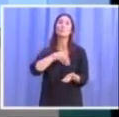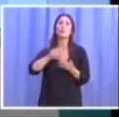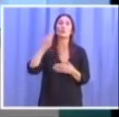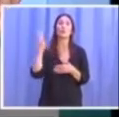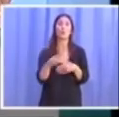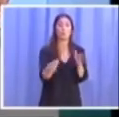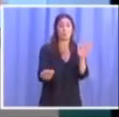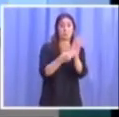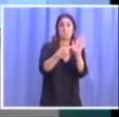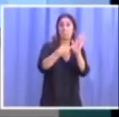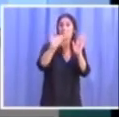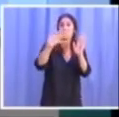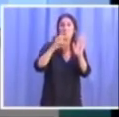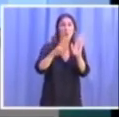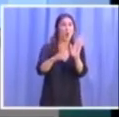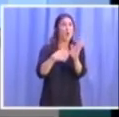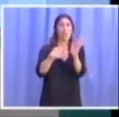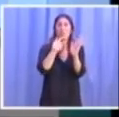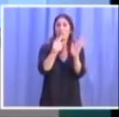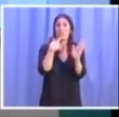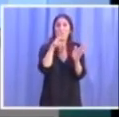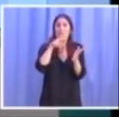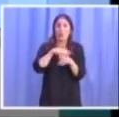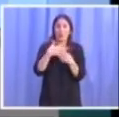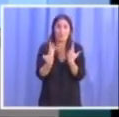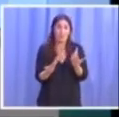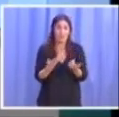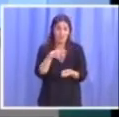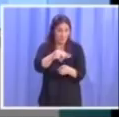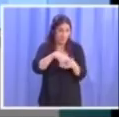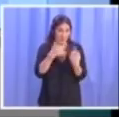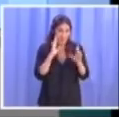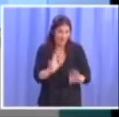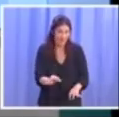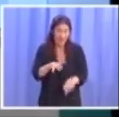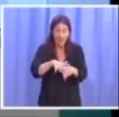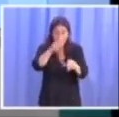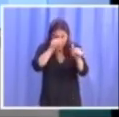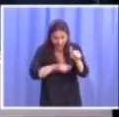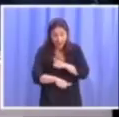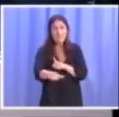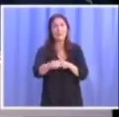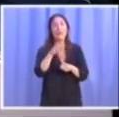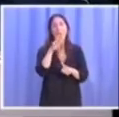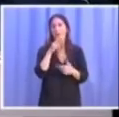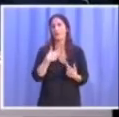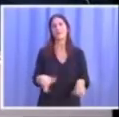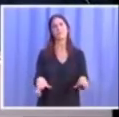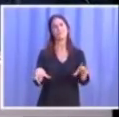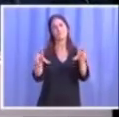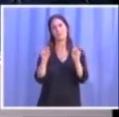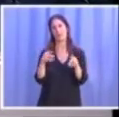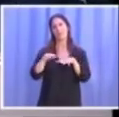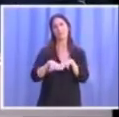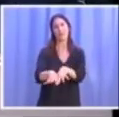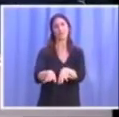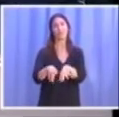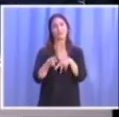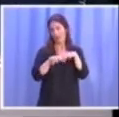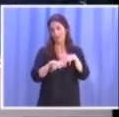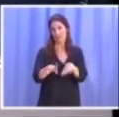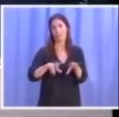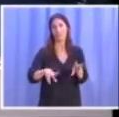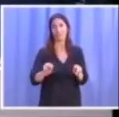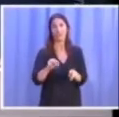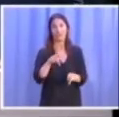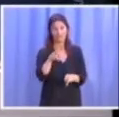boletín oficial del Estado. La rotonda de Europa. Tal y como está la situación. ¿Te acuerdas de la rotonda de Europa, señor Pérez? A partir de ahí, vamos a acabar con los atascos. Y el repeinado que vino a